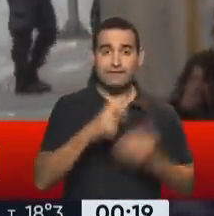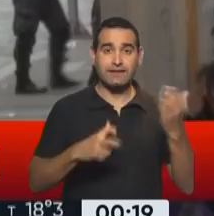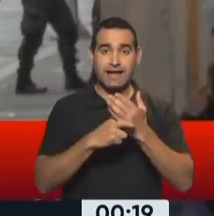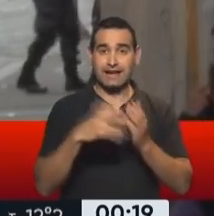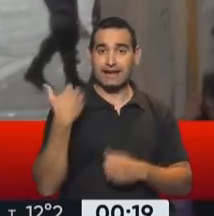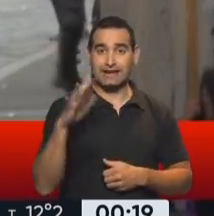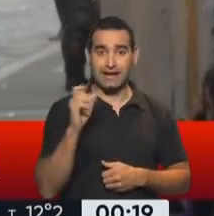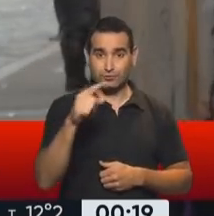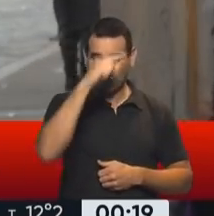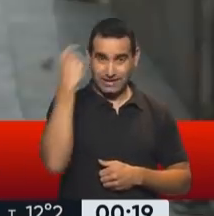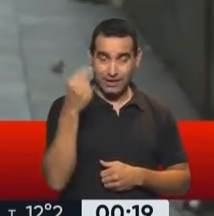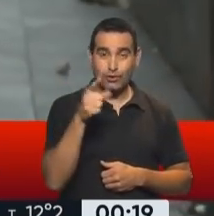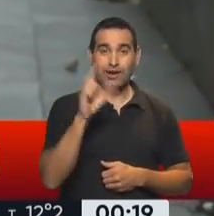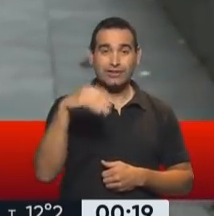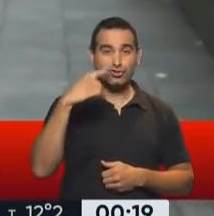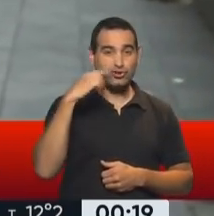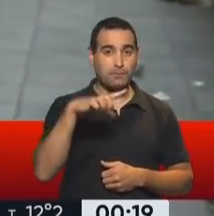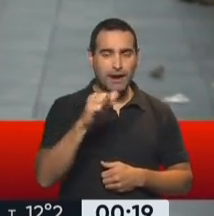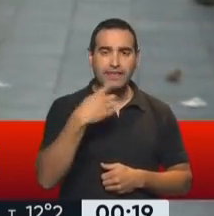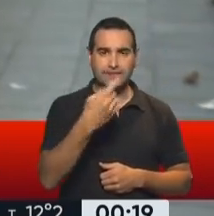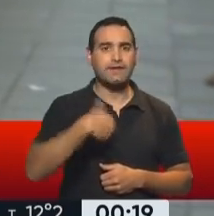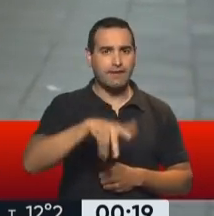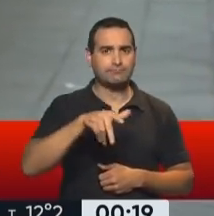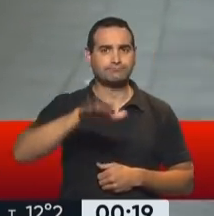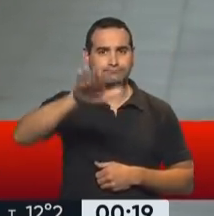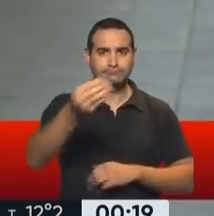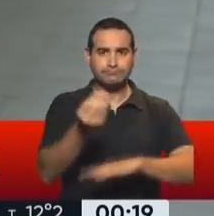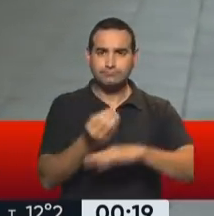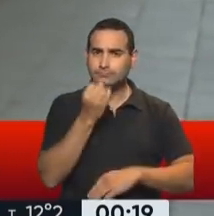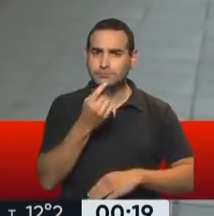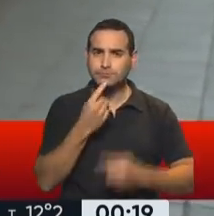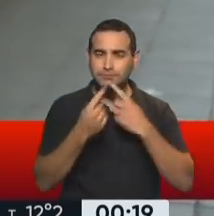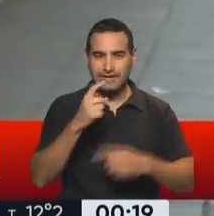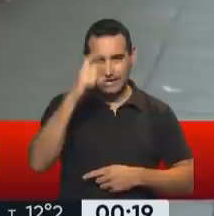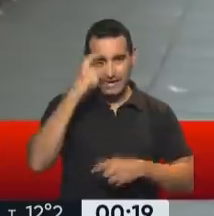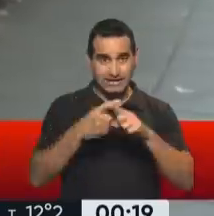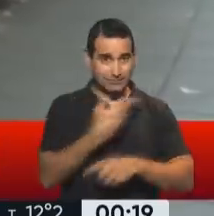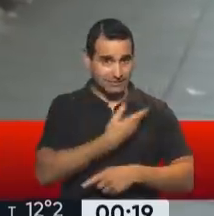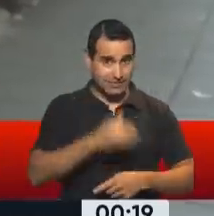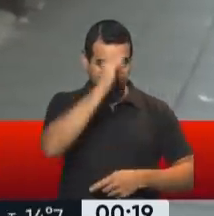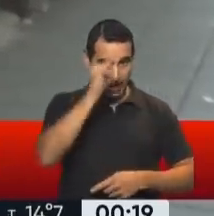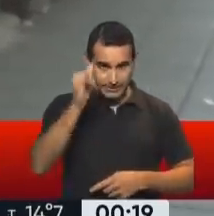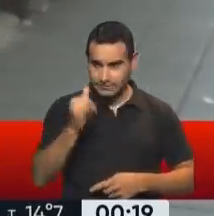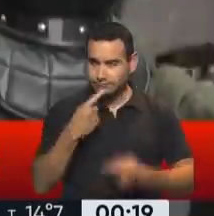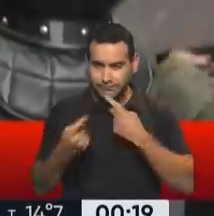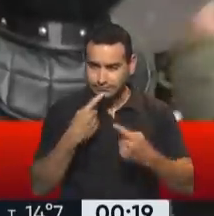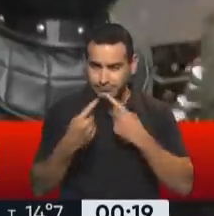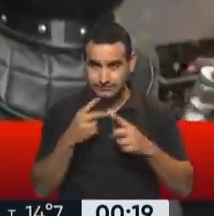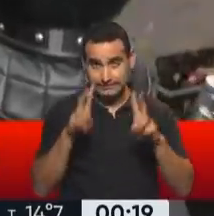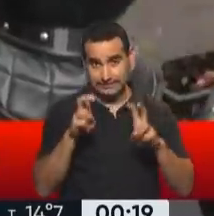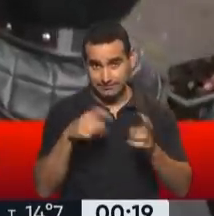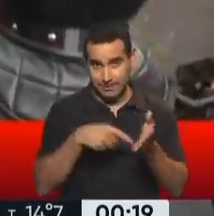Juan Lanchipa, ha informado que se va a tomar declaración informativa a la expresidente Áñez por esta